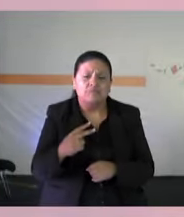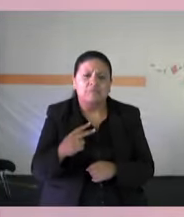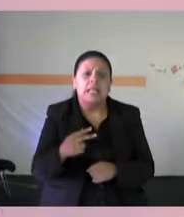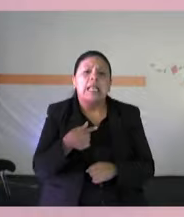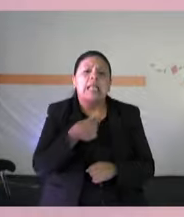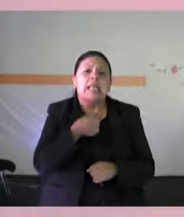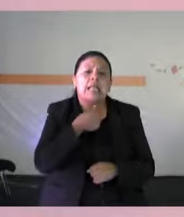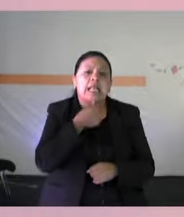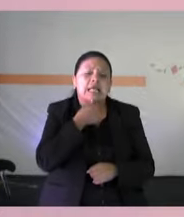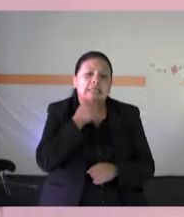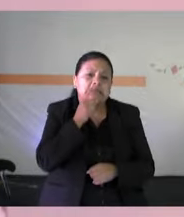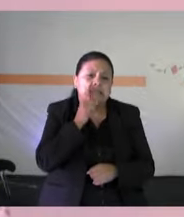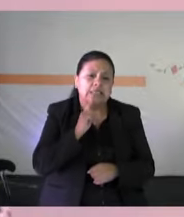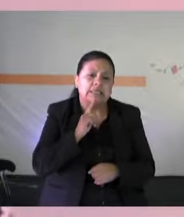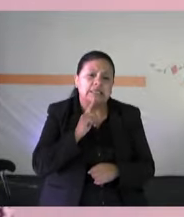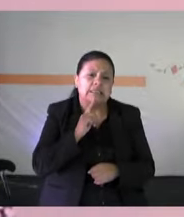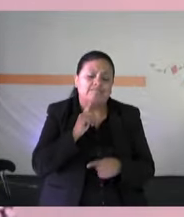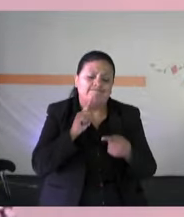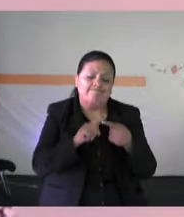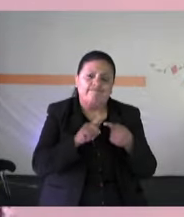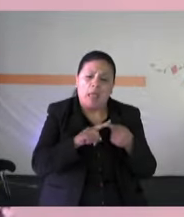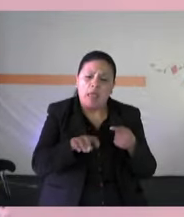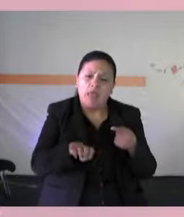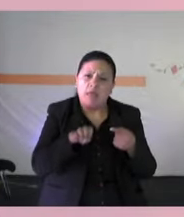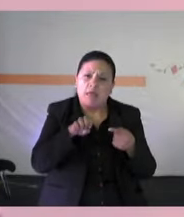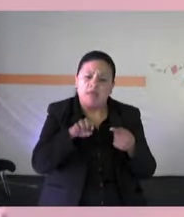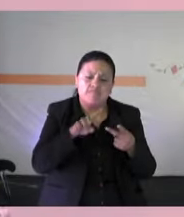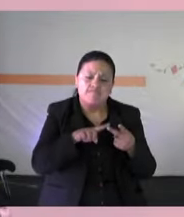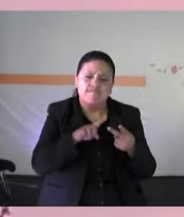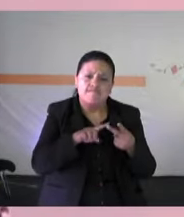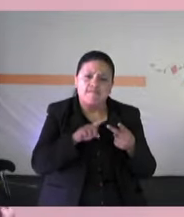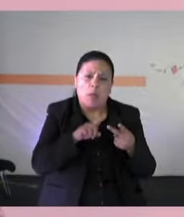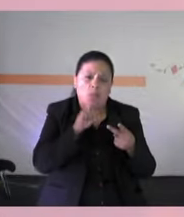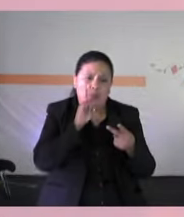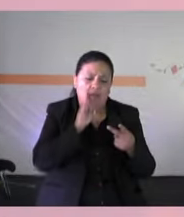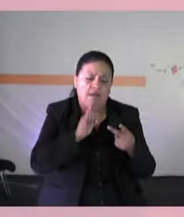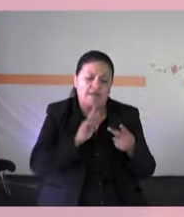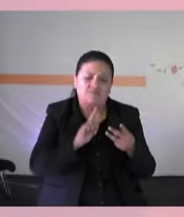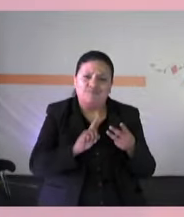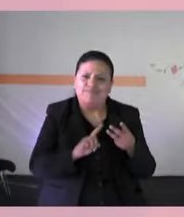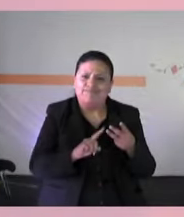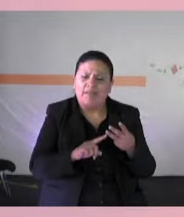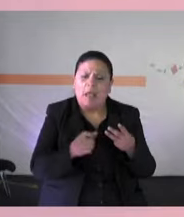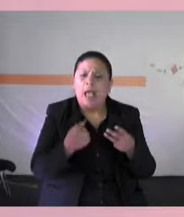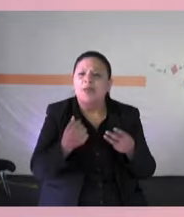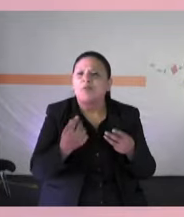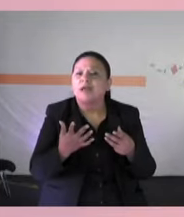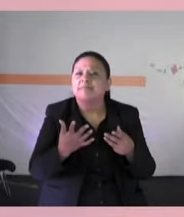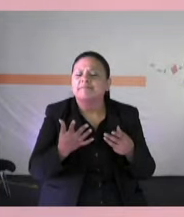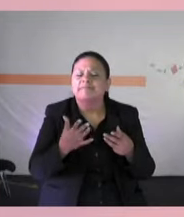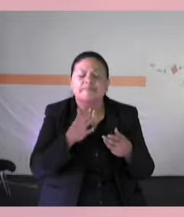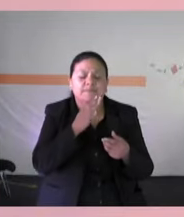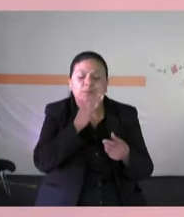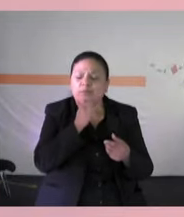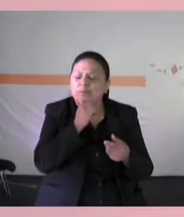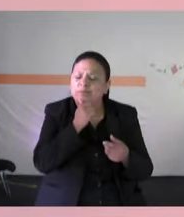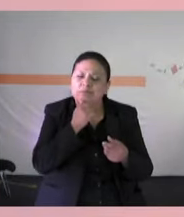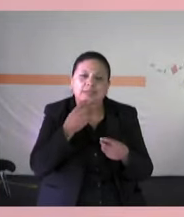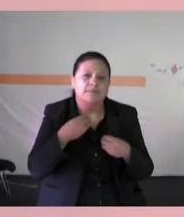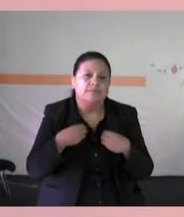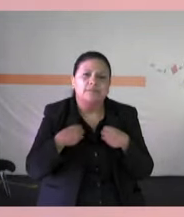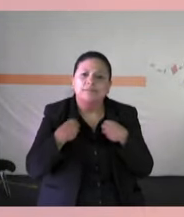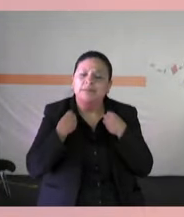por la edad que tiene. Eran muchas niñas, habían como 300 chiquillos y